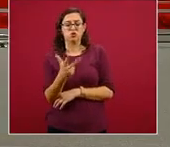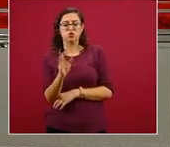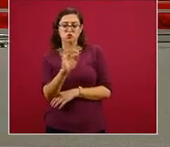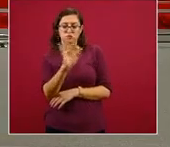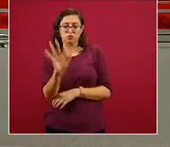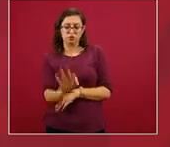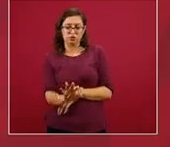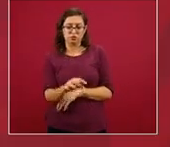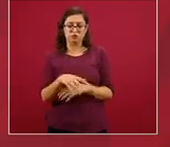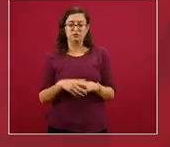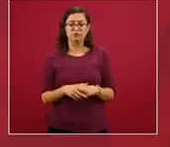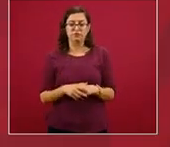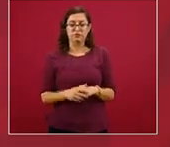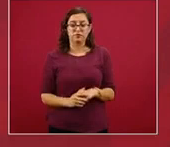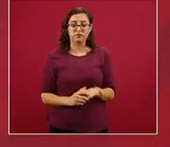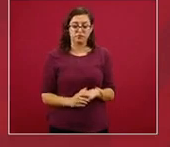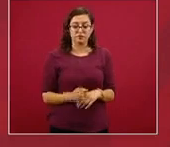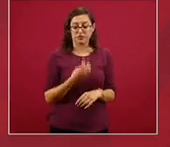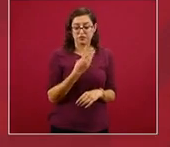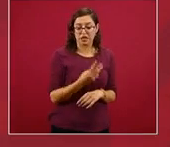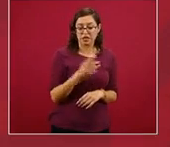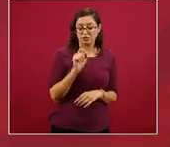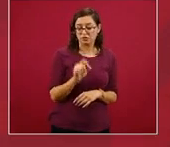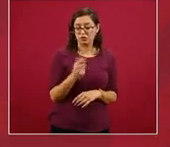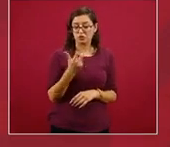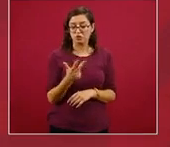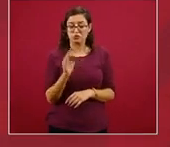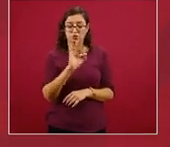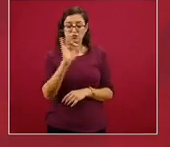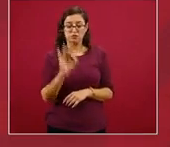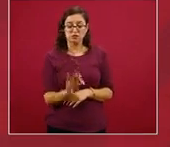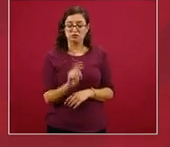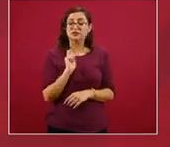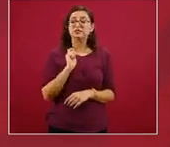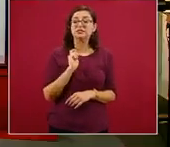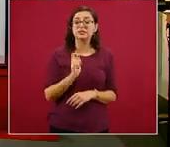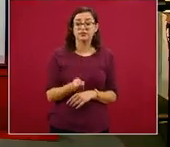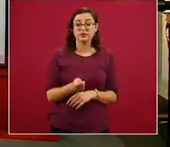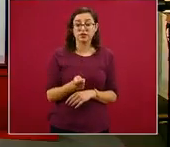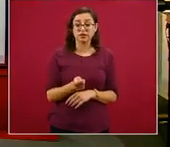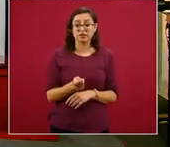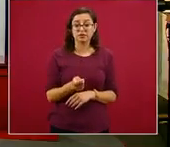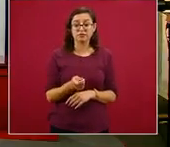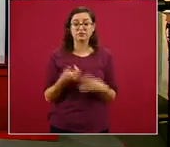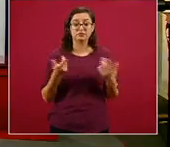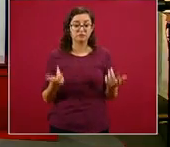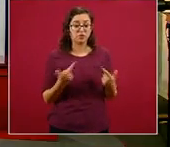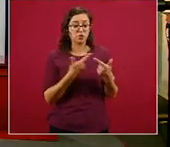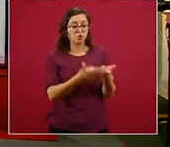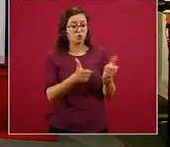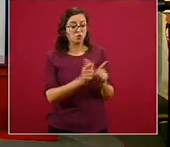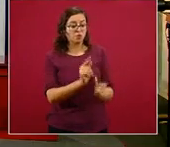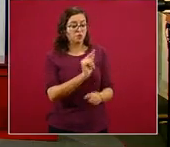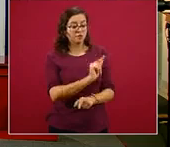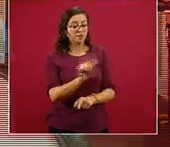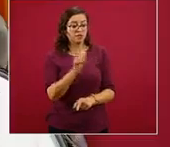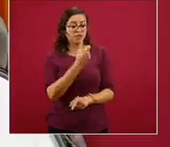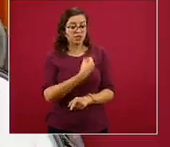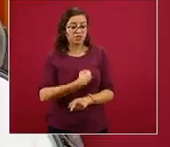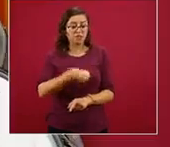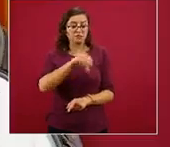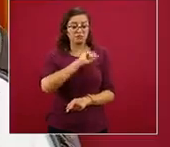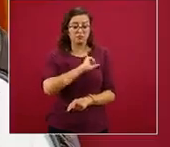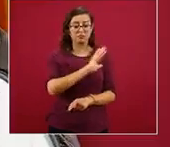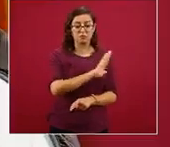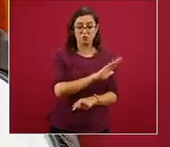3.8%. Es en 3.8% de letalidad. ¿Esto qué quiere decir? Que el grupo de profesionales de la salud